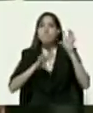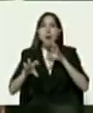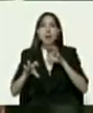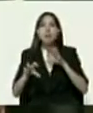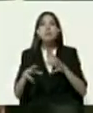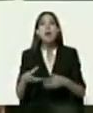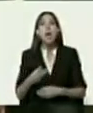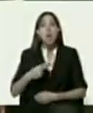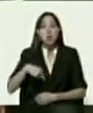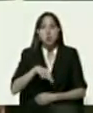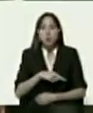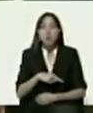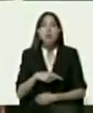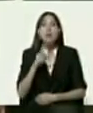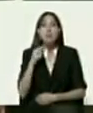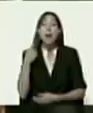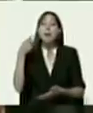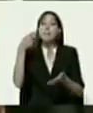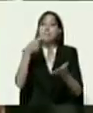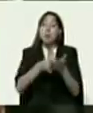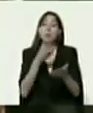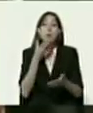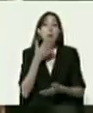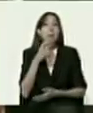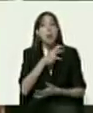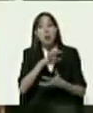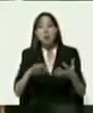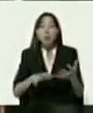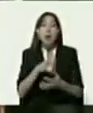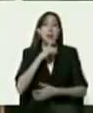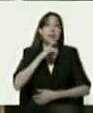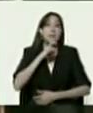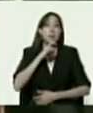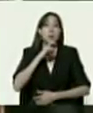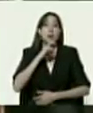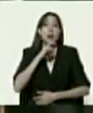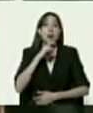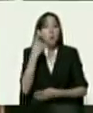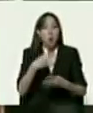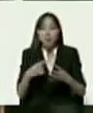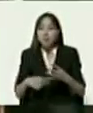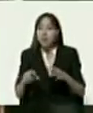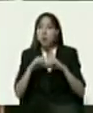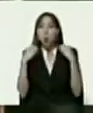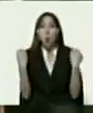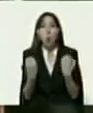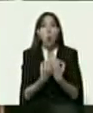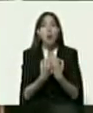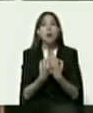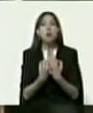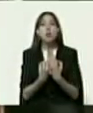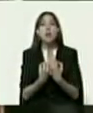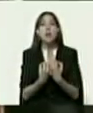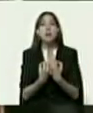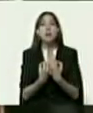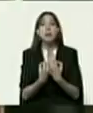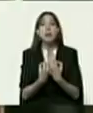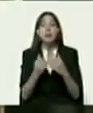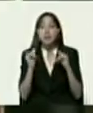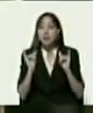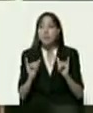además indemnizados, tal como también lo recomiendan distintos órganos de este Consejo.